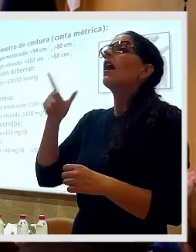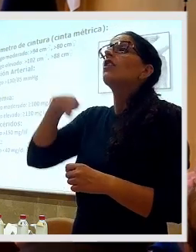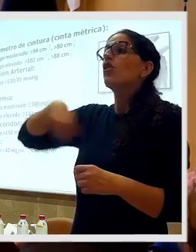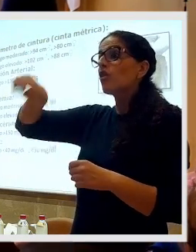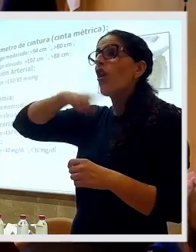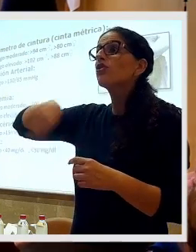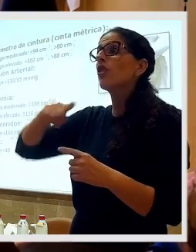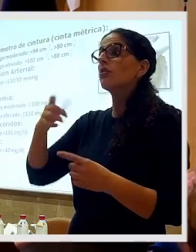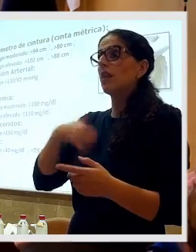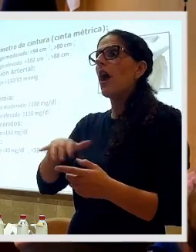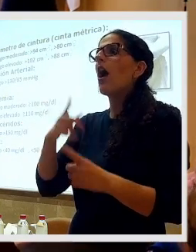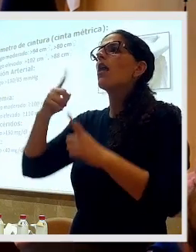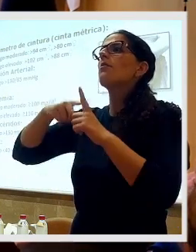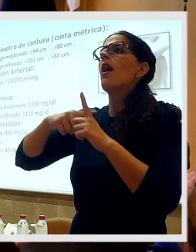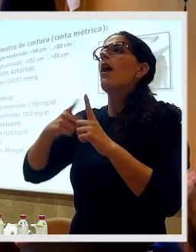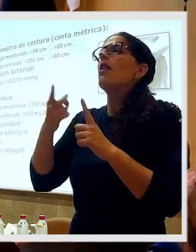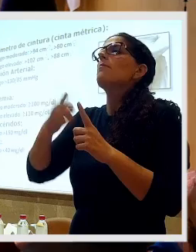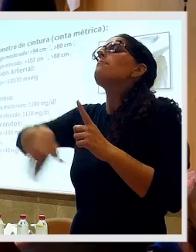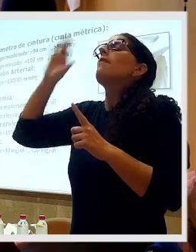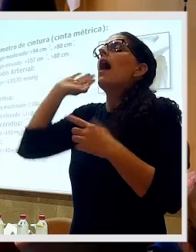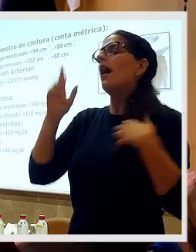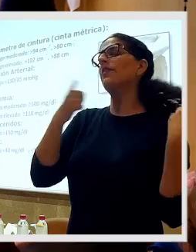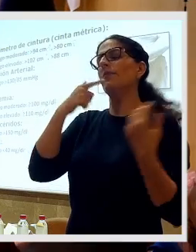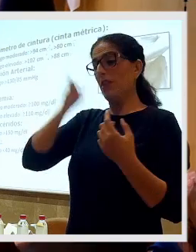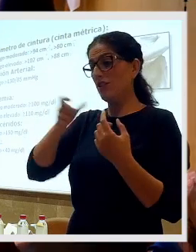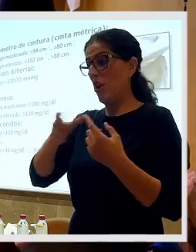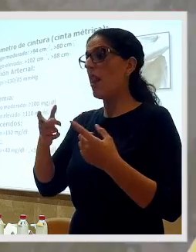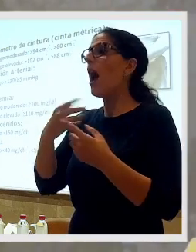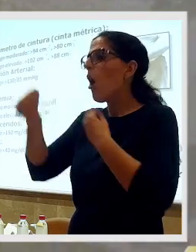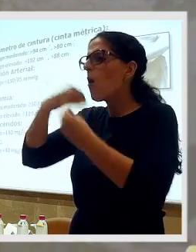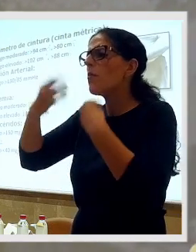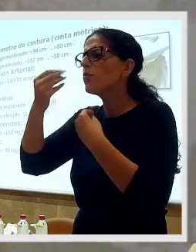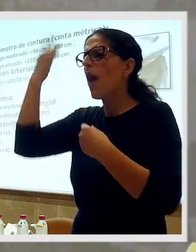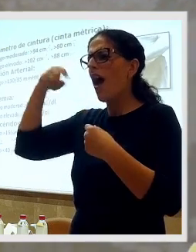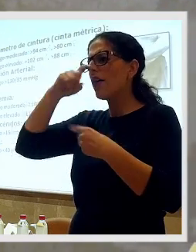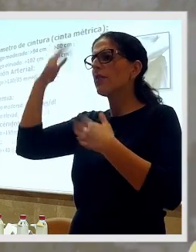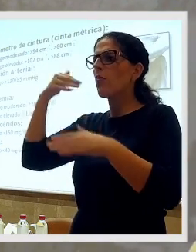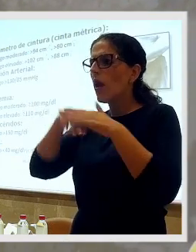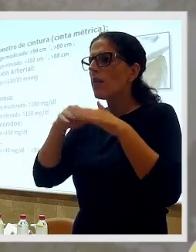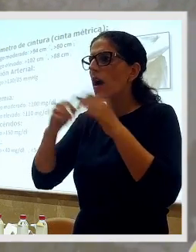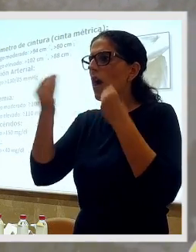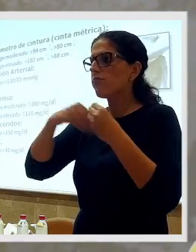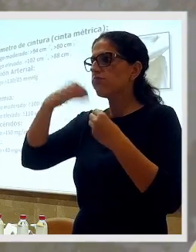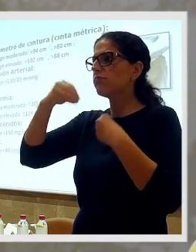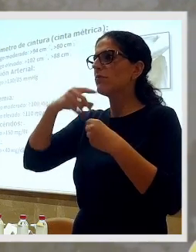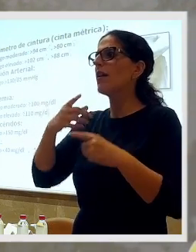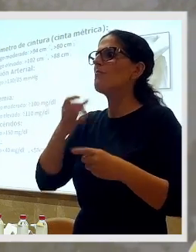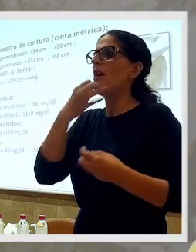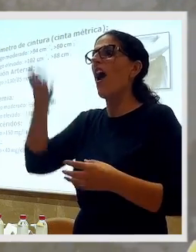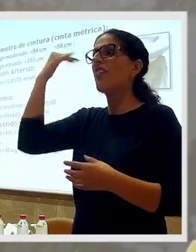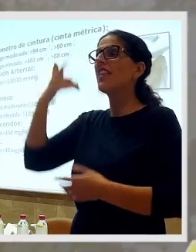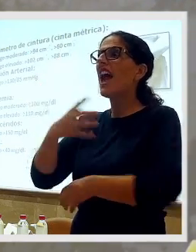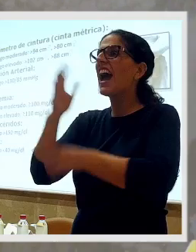sido capaz de comer y almacenar energía en forma de grasa en el abdomen. Y esa reserva la han tenido para